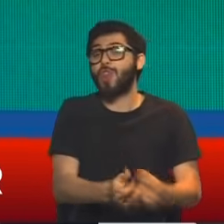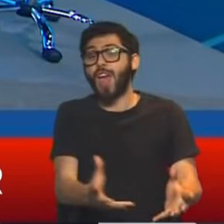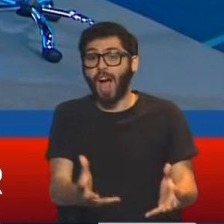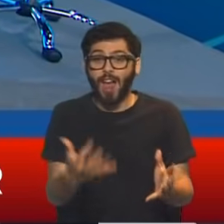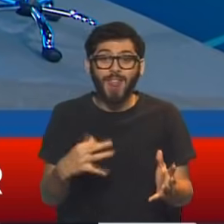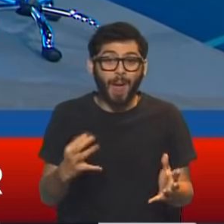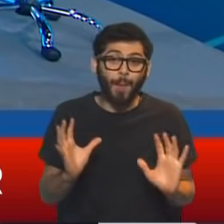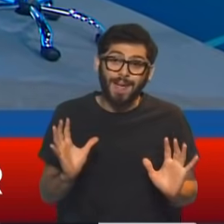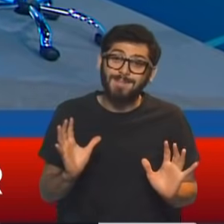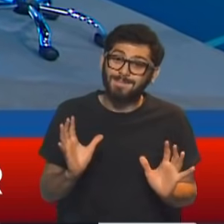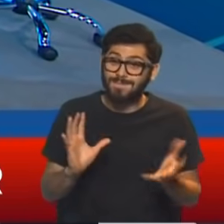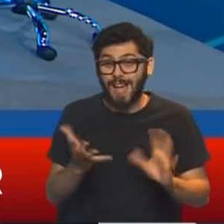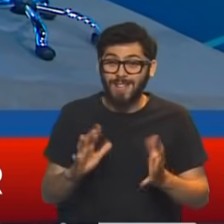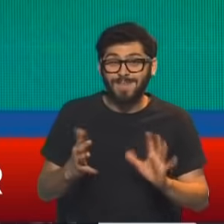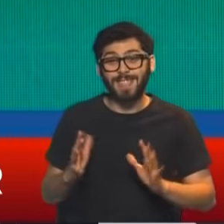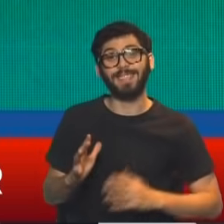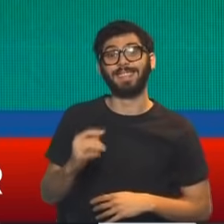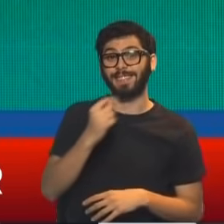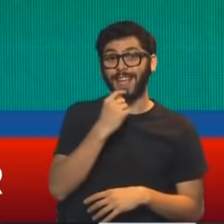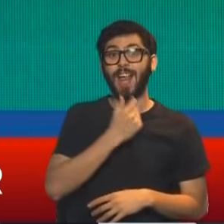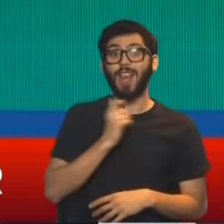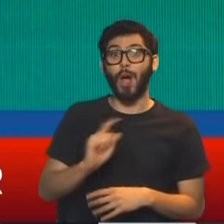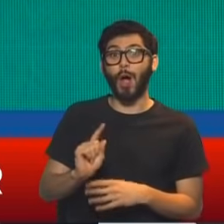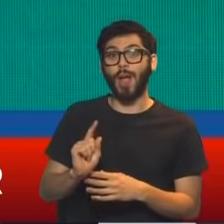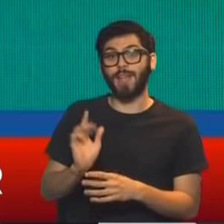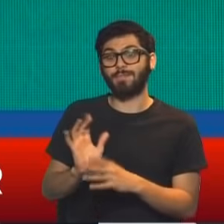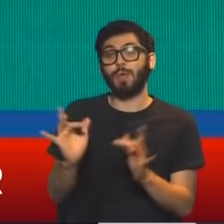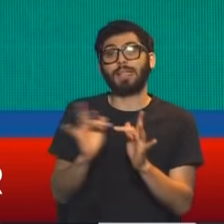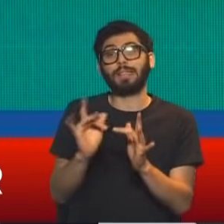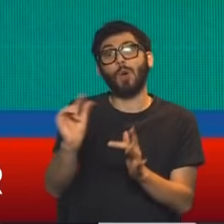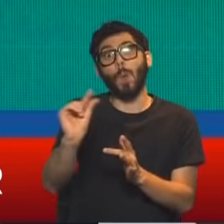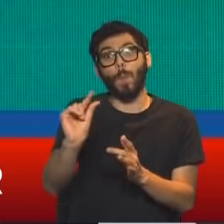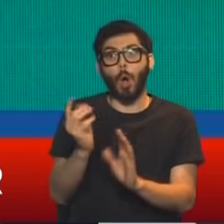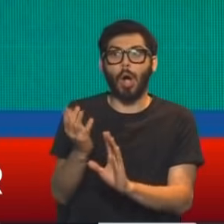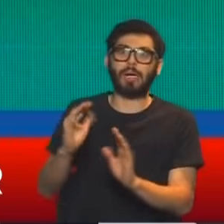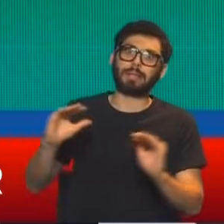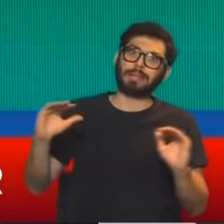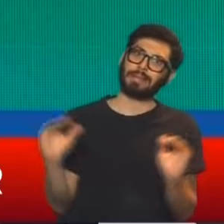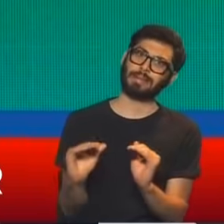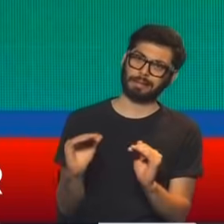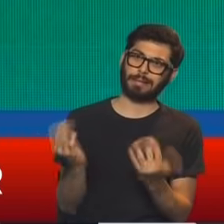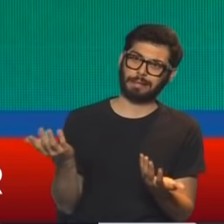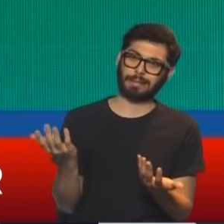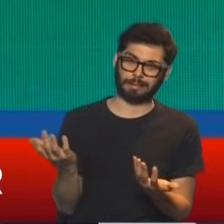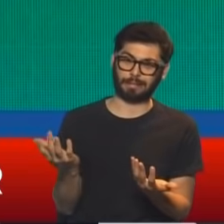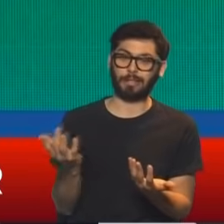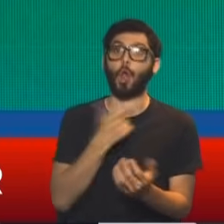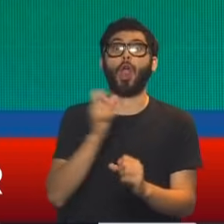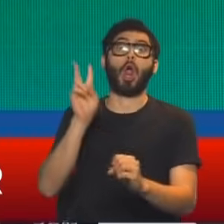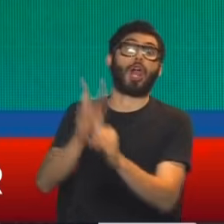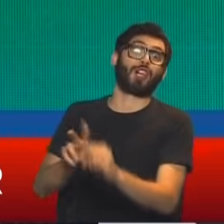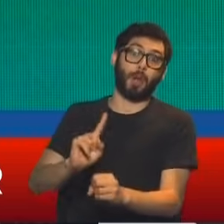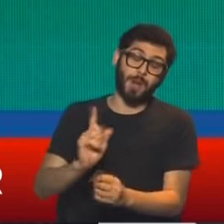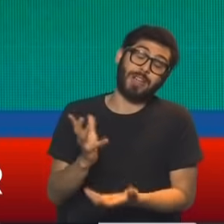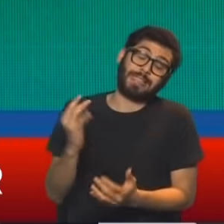menos el teléfono. No quería que me digan que quiero censurar, pero tendré que dejar las redes un poco, ¿no? Porque hay que tomar noción, claro, que uno ya no es un ciudadano más que